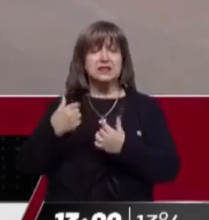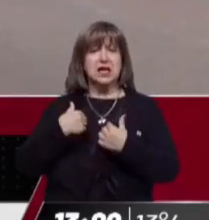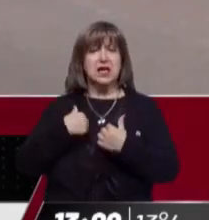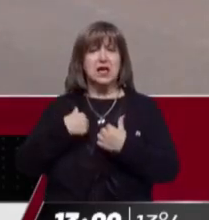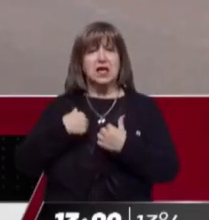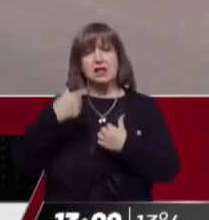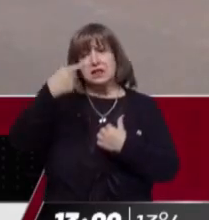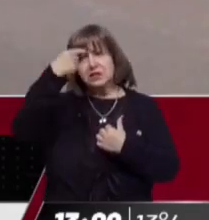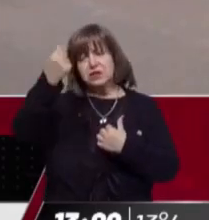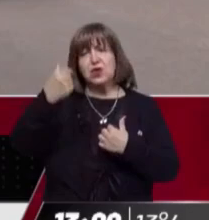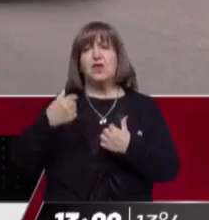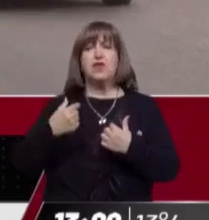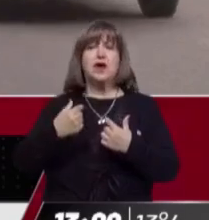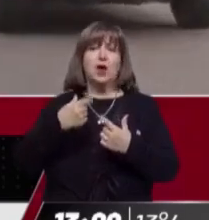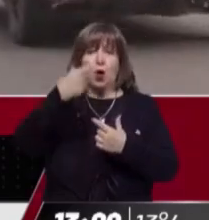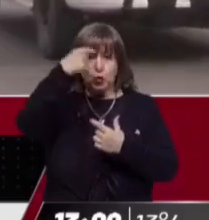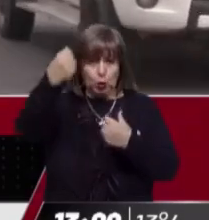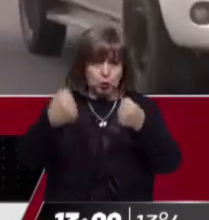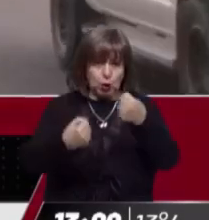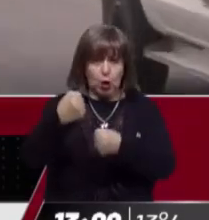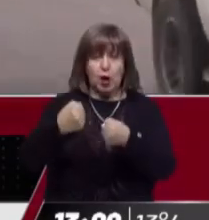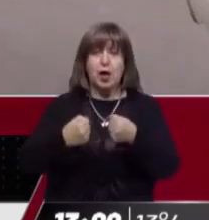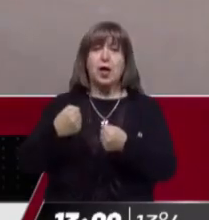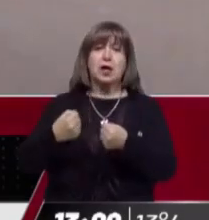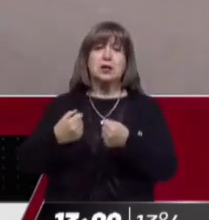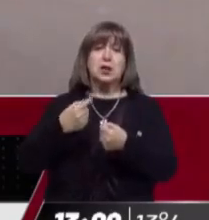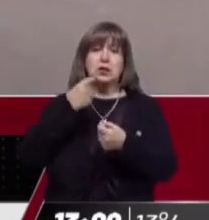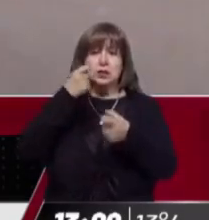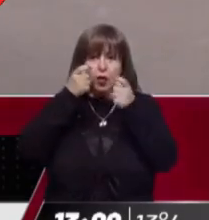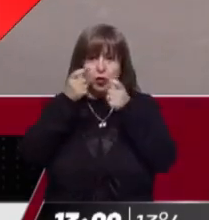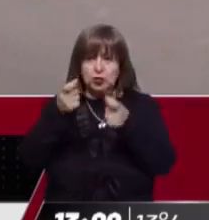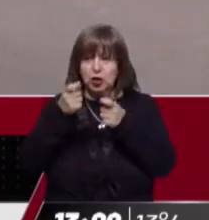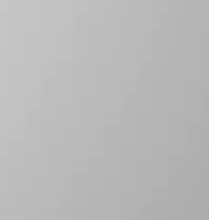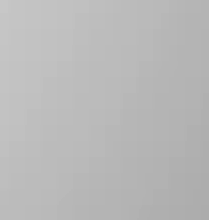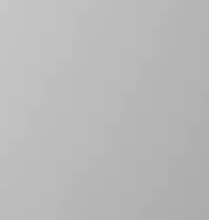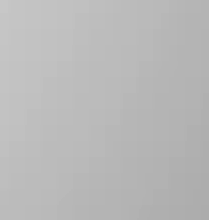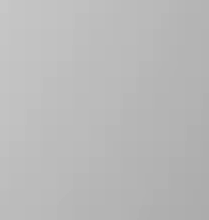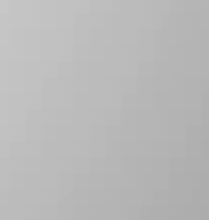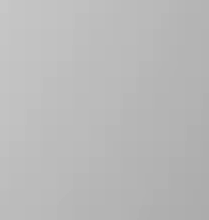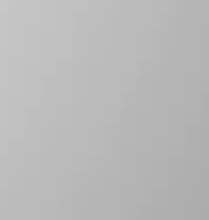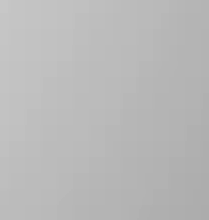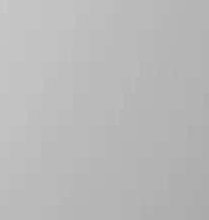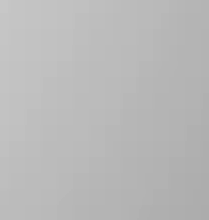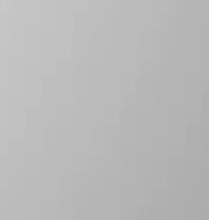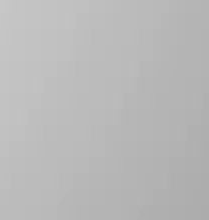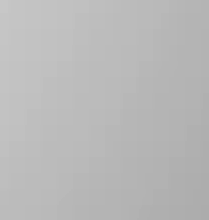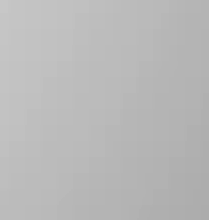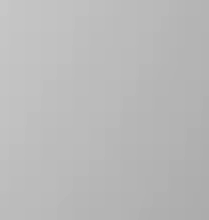no me iba a tocar. Eso es lo que dicen al momento de ser controlados y encontrarse con una alcoholemia positiva.